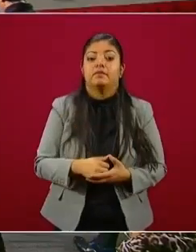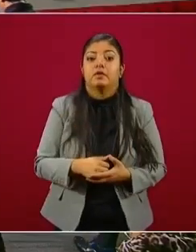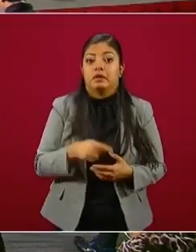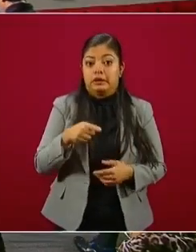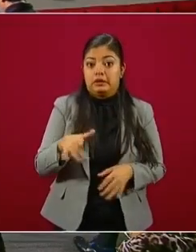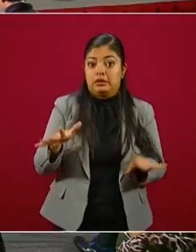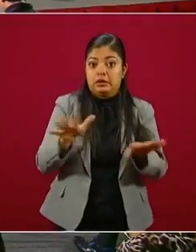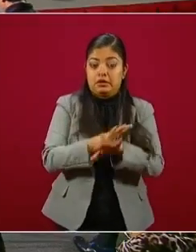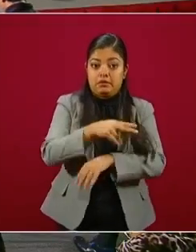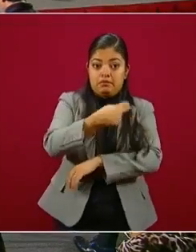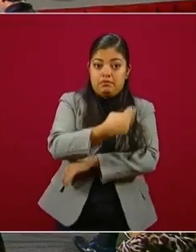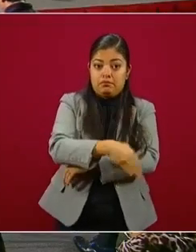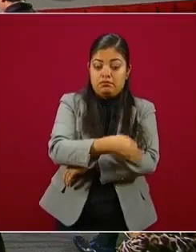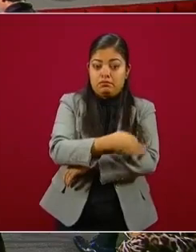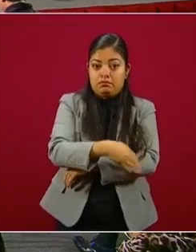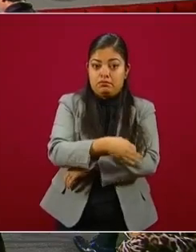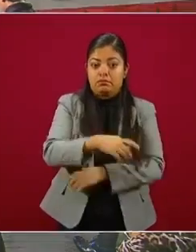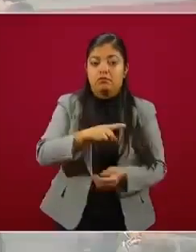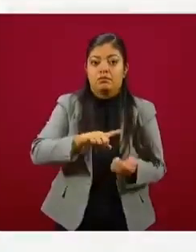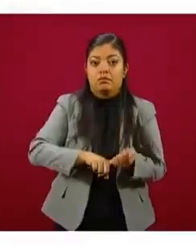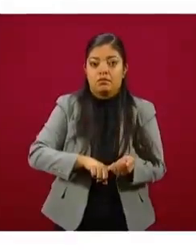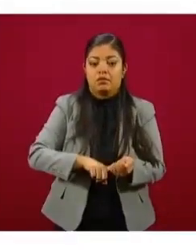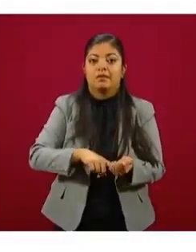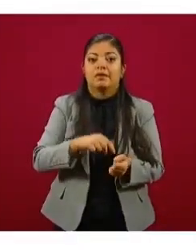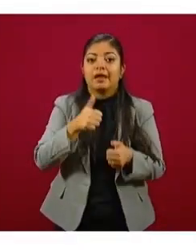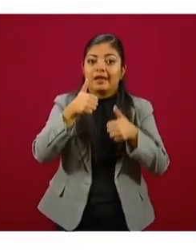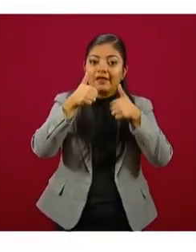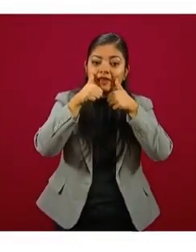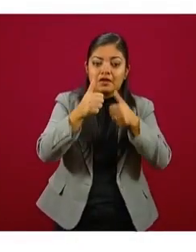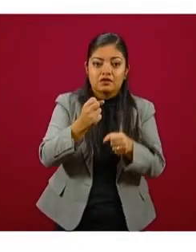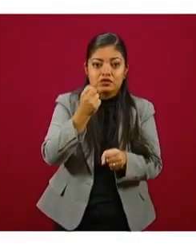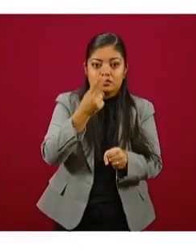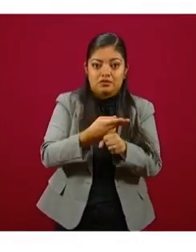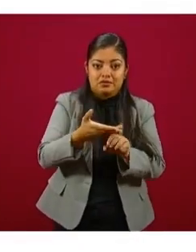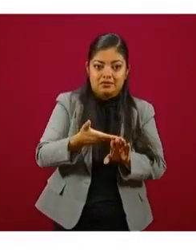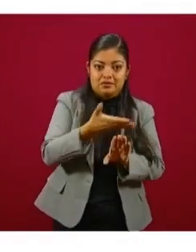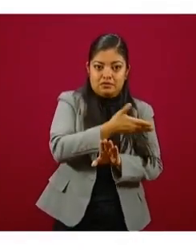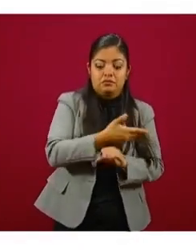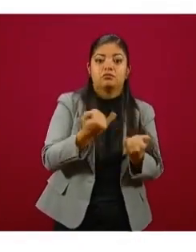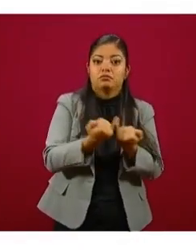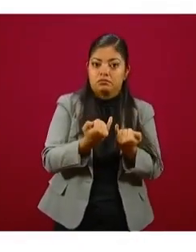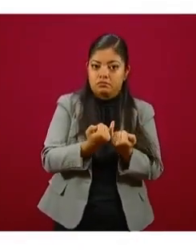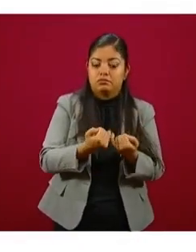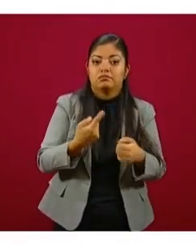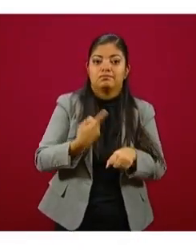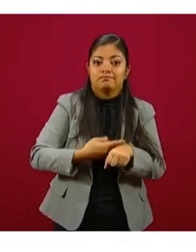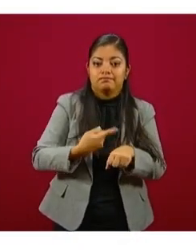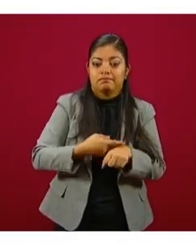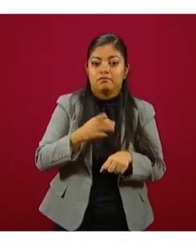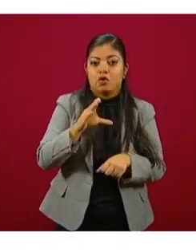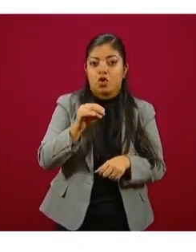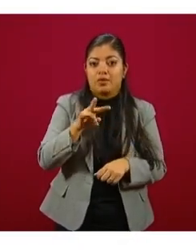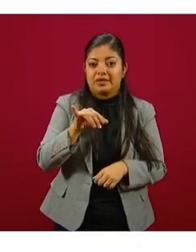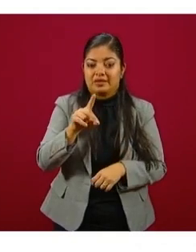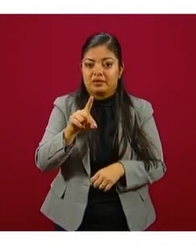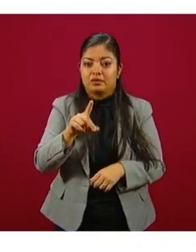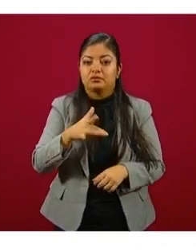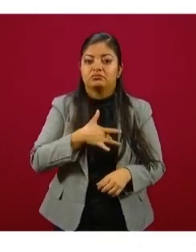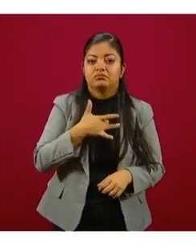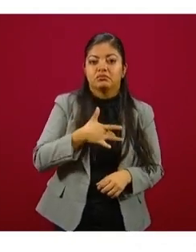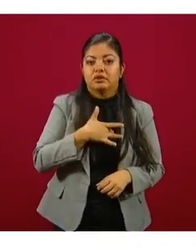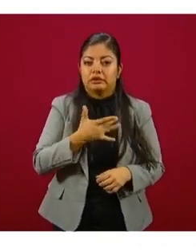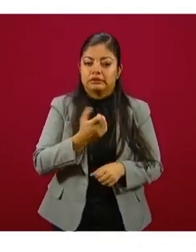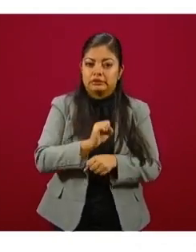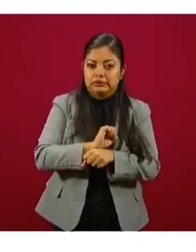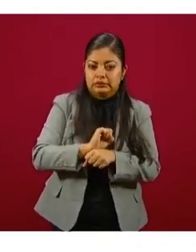reconvierte temporalmente en un hospital de atención temprana, igualmente para pacientes COVID con síntomas leves o moderados. Y